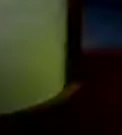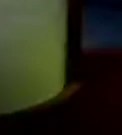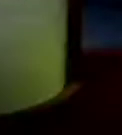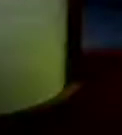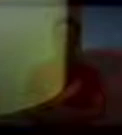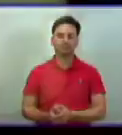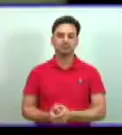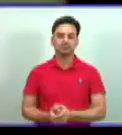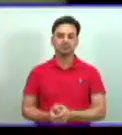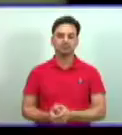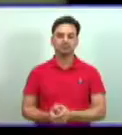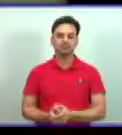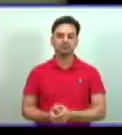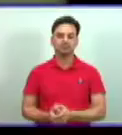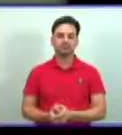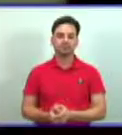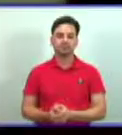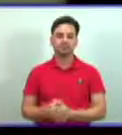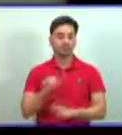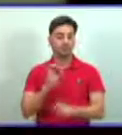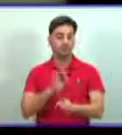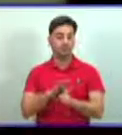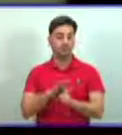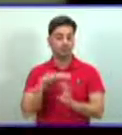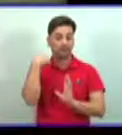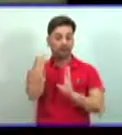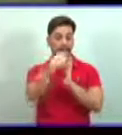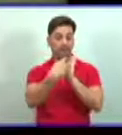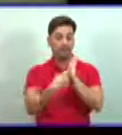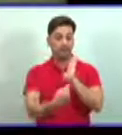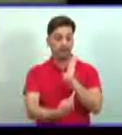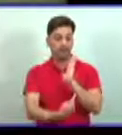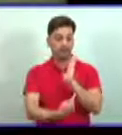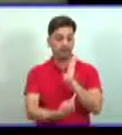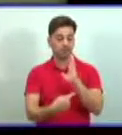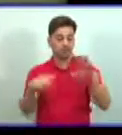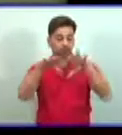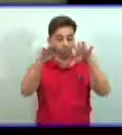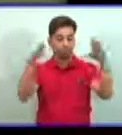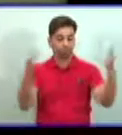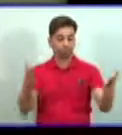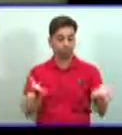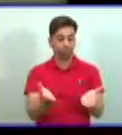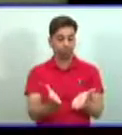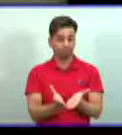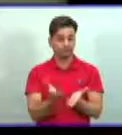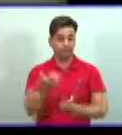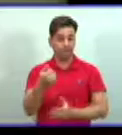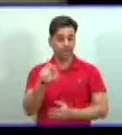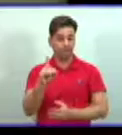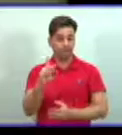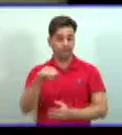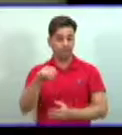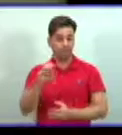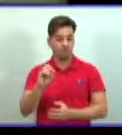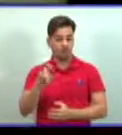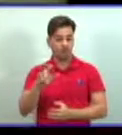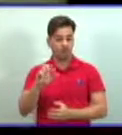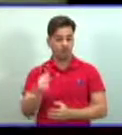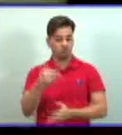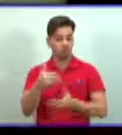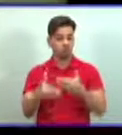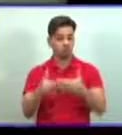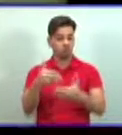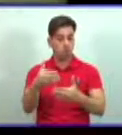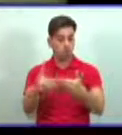A partir de la caracterización de la atmósfera y de algunos de los procesos y fenómenos que suceden en ella y de estos elementos que